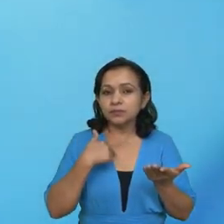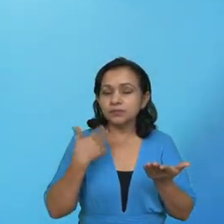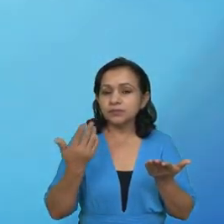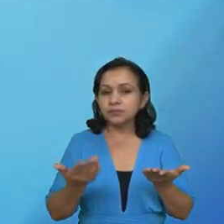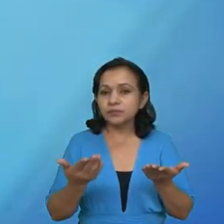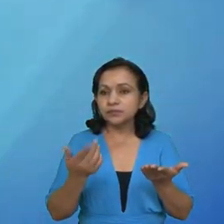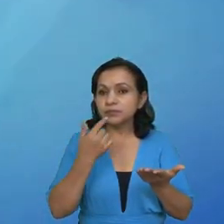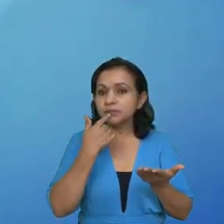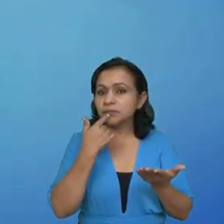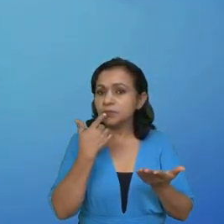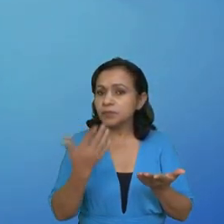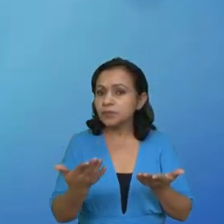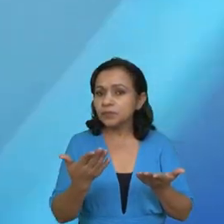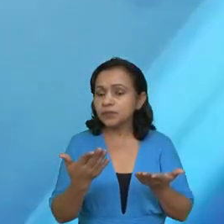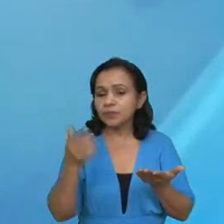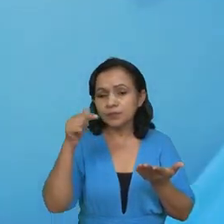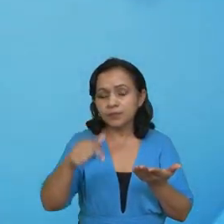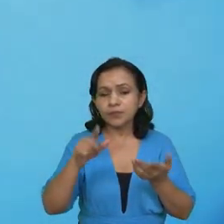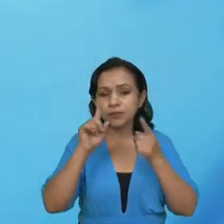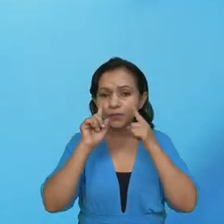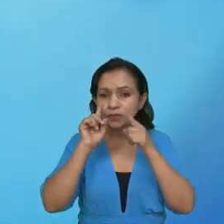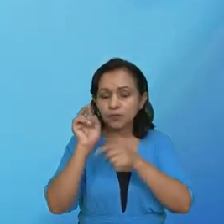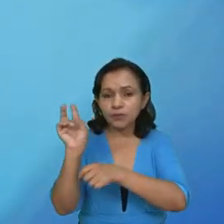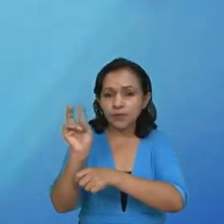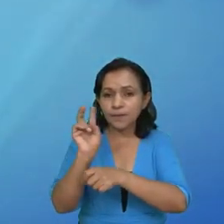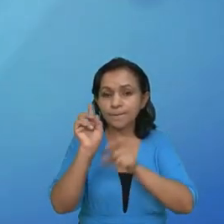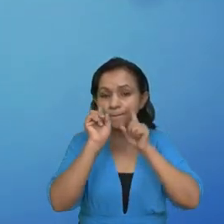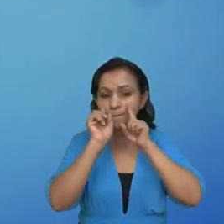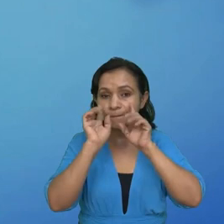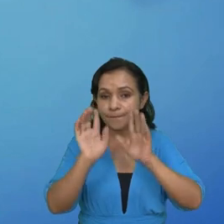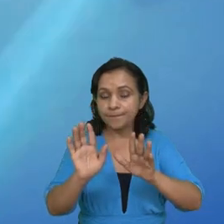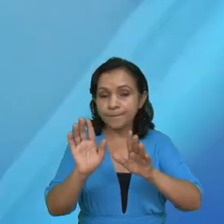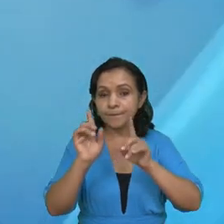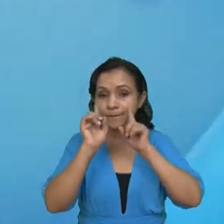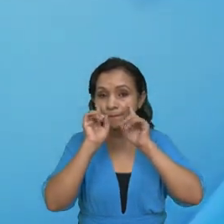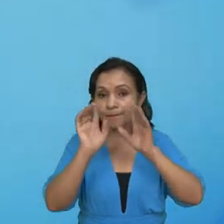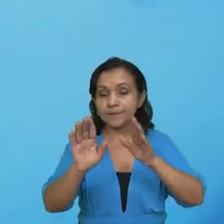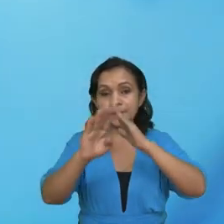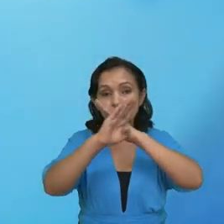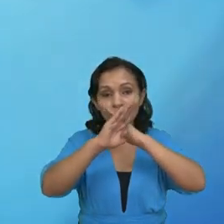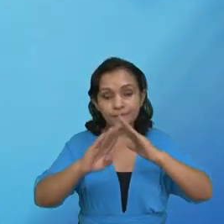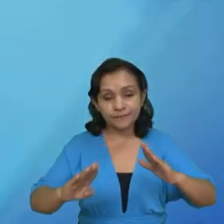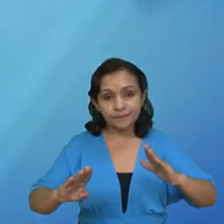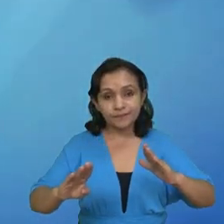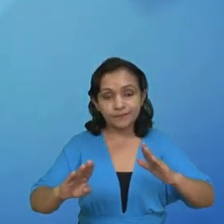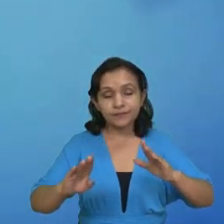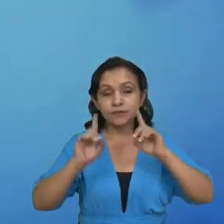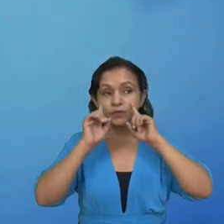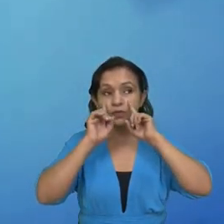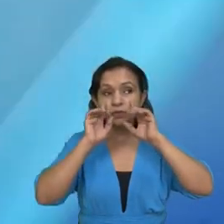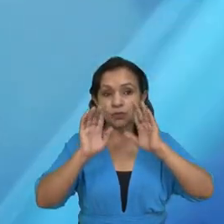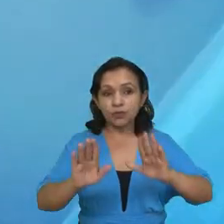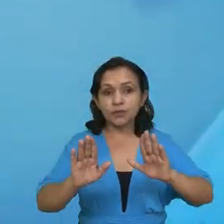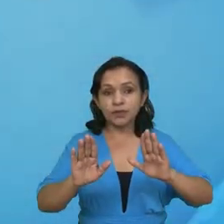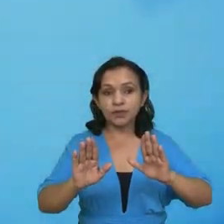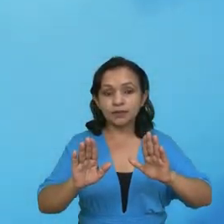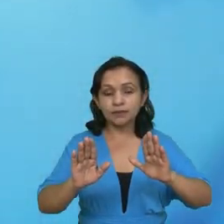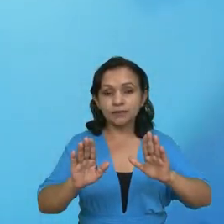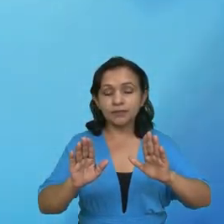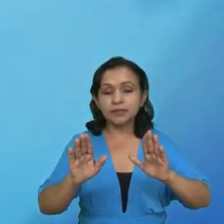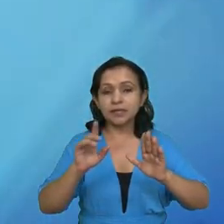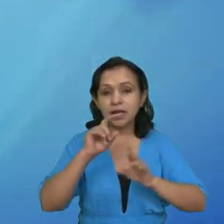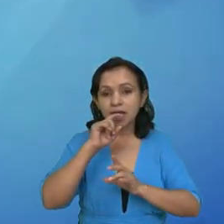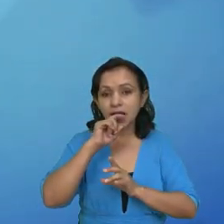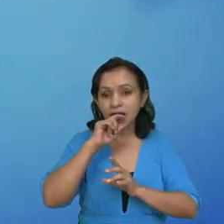porque aquí custodiamos deseamos custodiamos esa paz cuidamos a celosamente